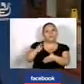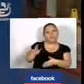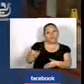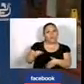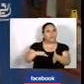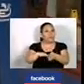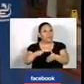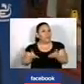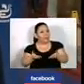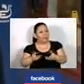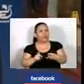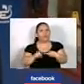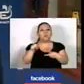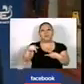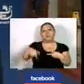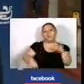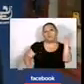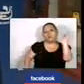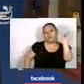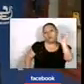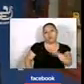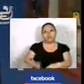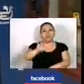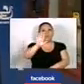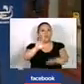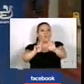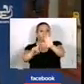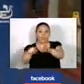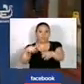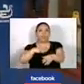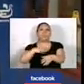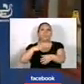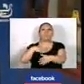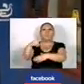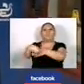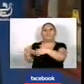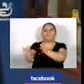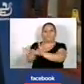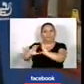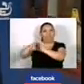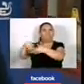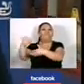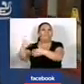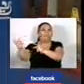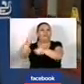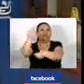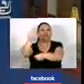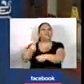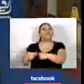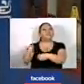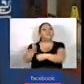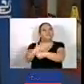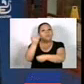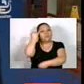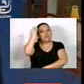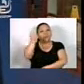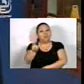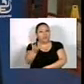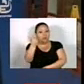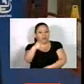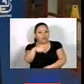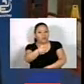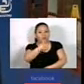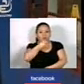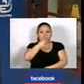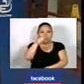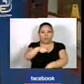y San Salvador y también 56 escaños dentro de la asamblea legislativa esa es la información que tenía para compartir con ustedes a